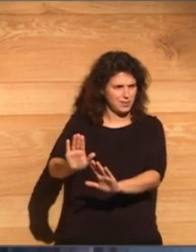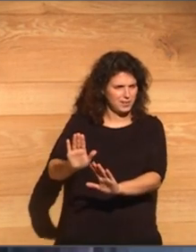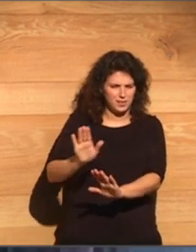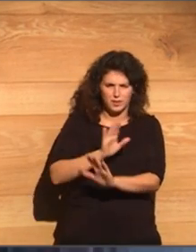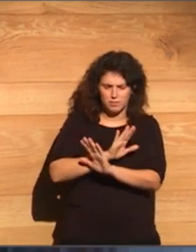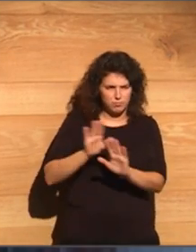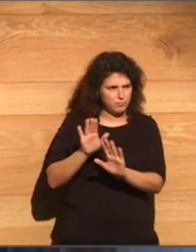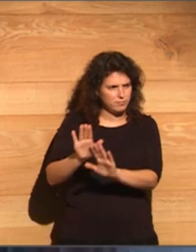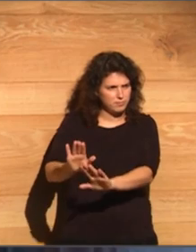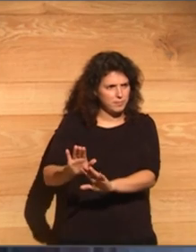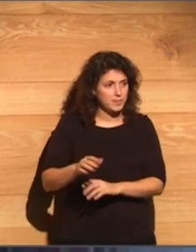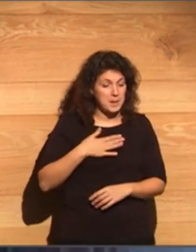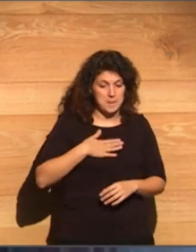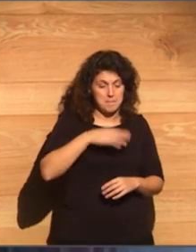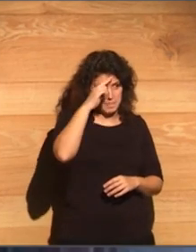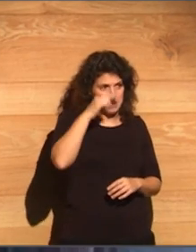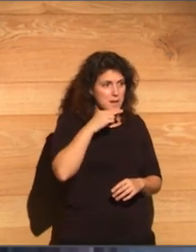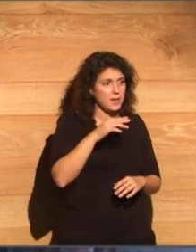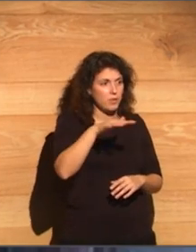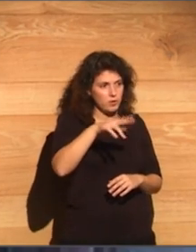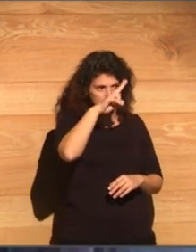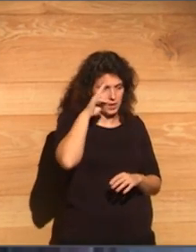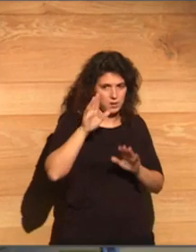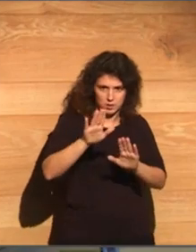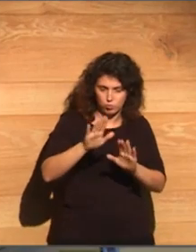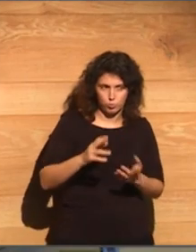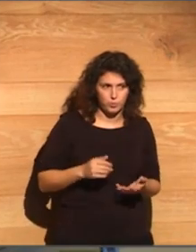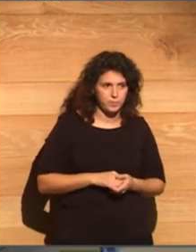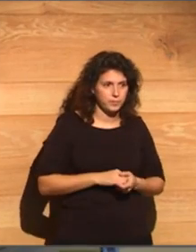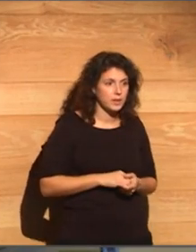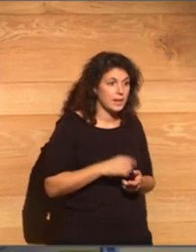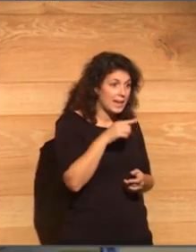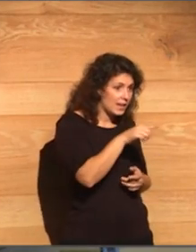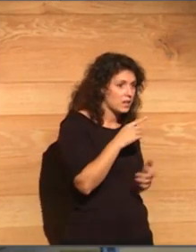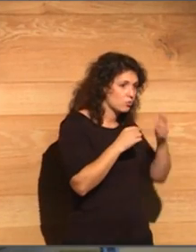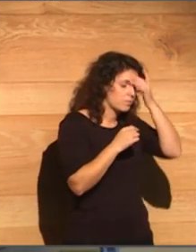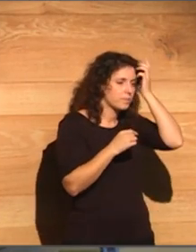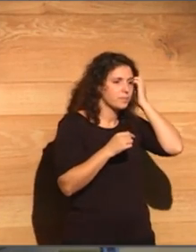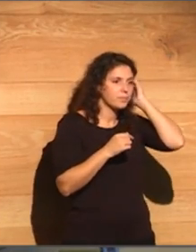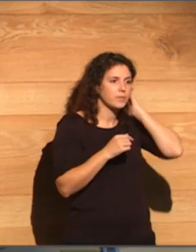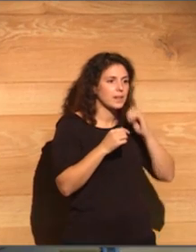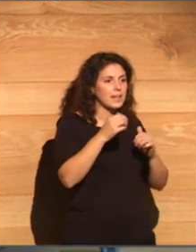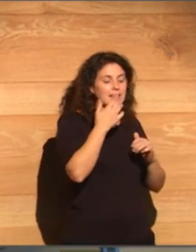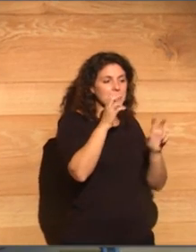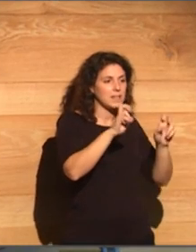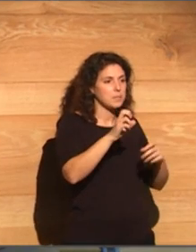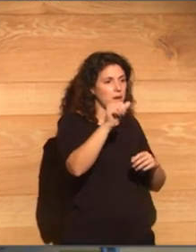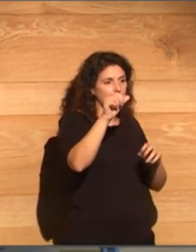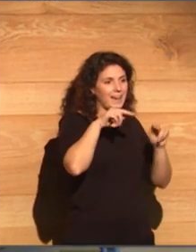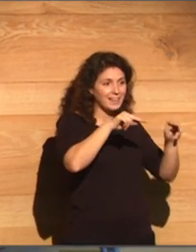aborrecerla. Pero mi padre estuvo en el sitio de Madrid. Entonces, es que no es épica, no, es que no es una película épica. Si hiciste la guerra y